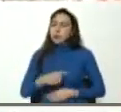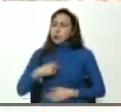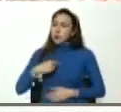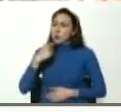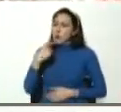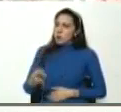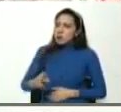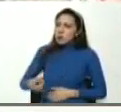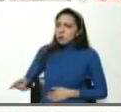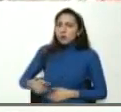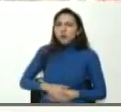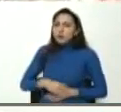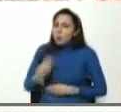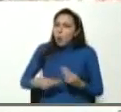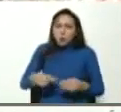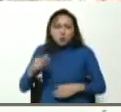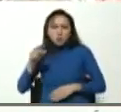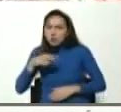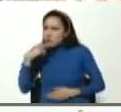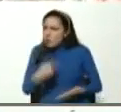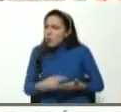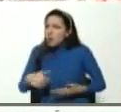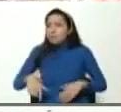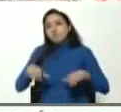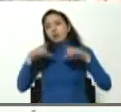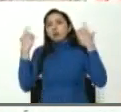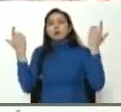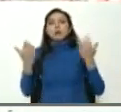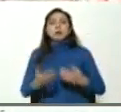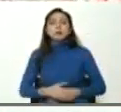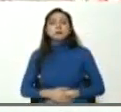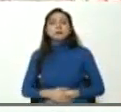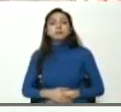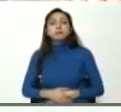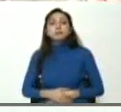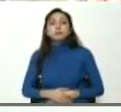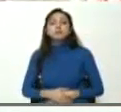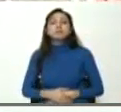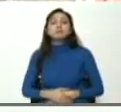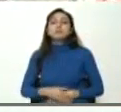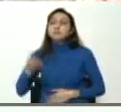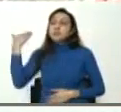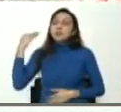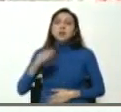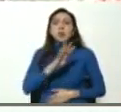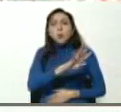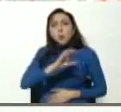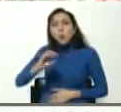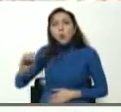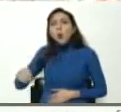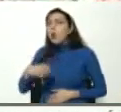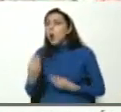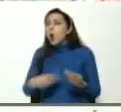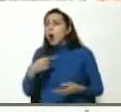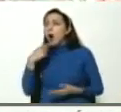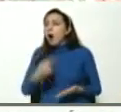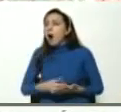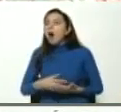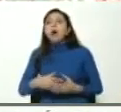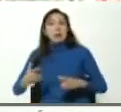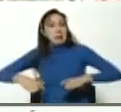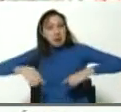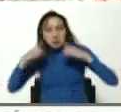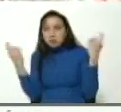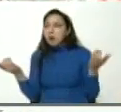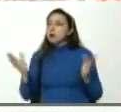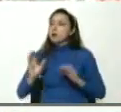garcía carneiro como se llama esto la guaira hace 400 años como se llamaba la guaira hace aquí hace